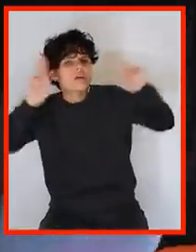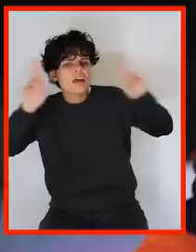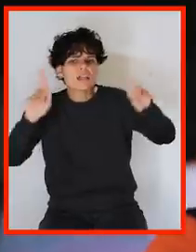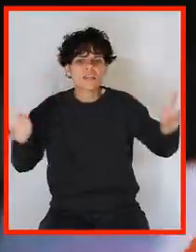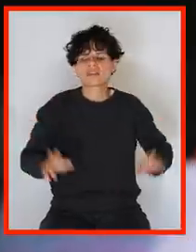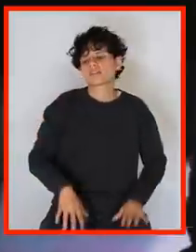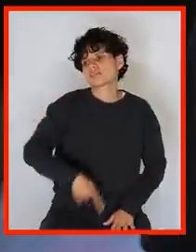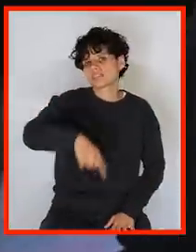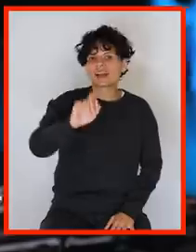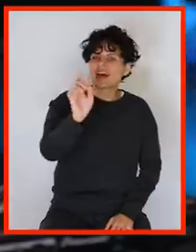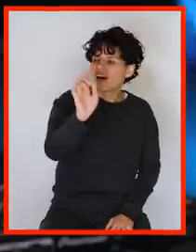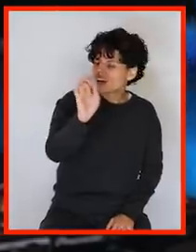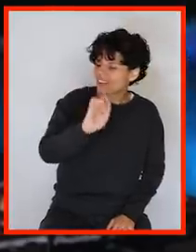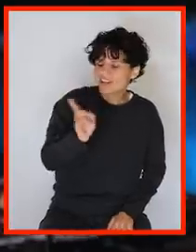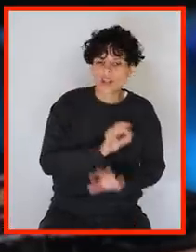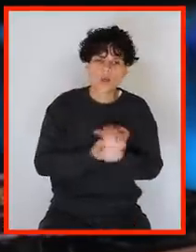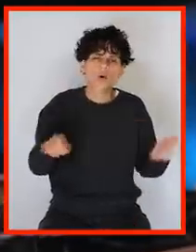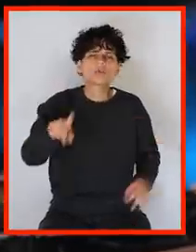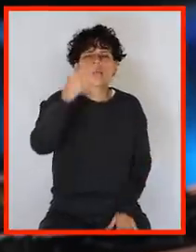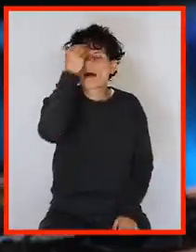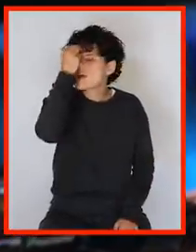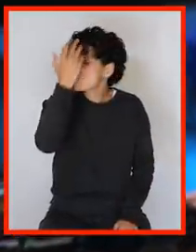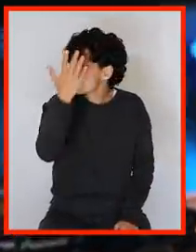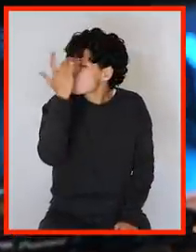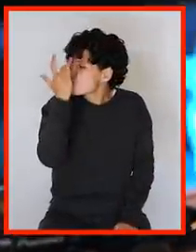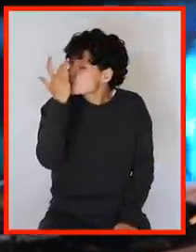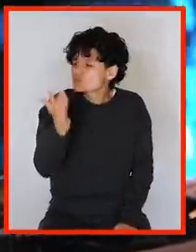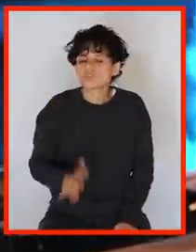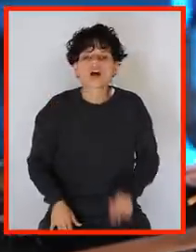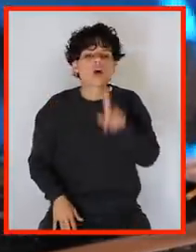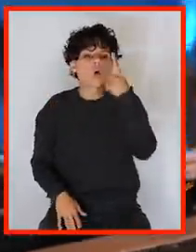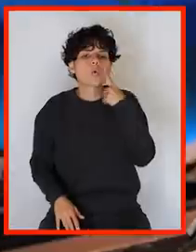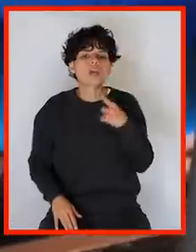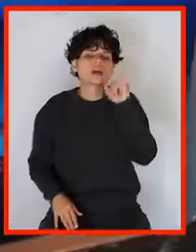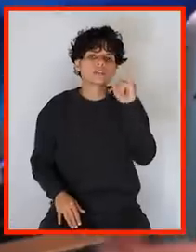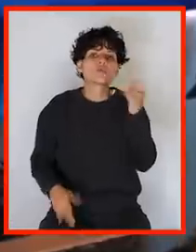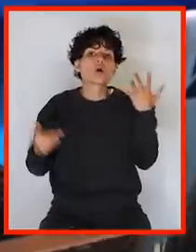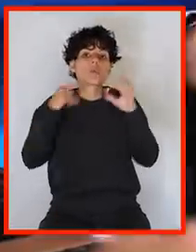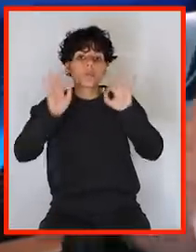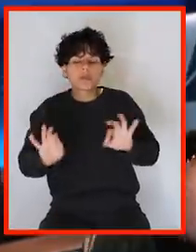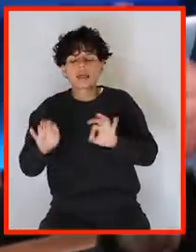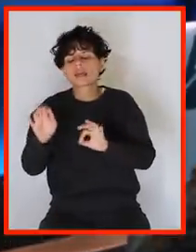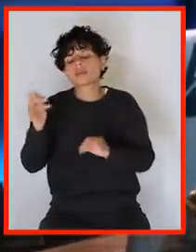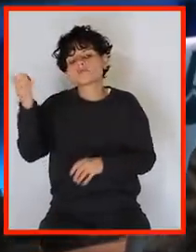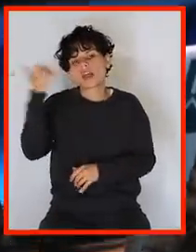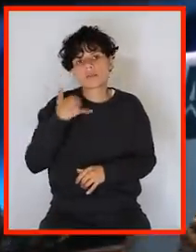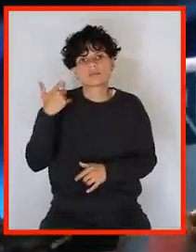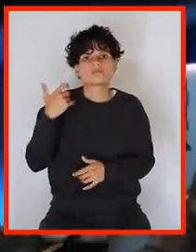pero locos en la fiesta. Nunca. Oye, el loco mañoso. Mira, ese día fue así como que ya, así, hermano, ¿sabes